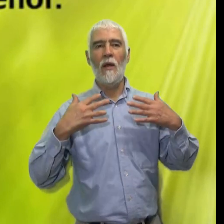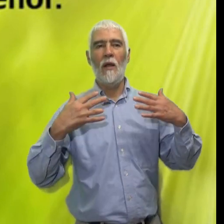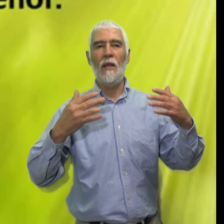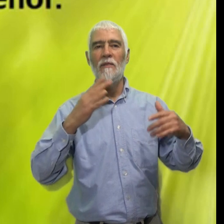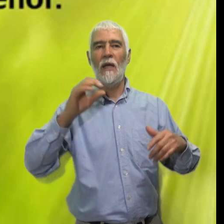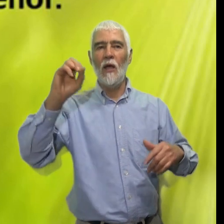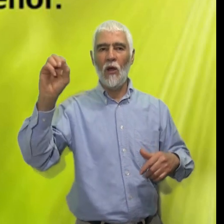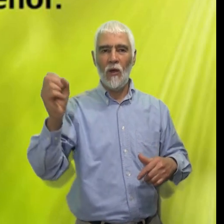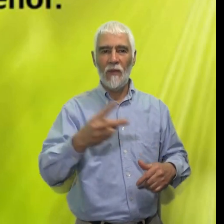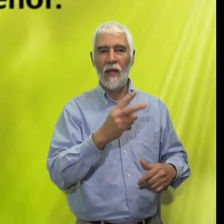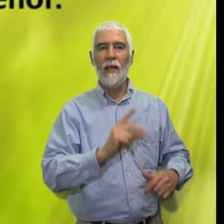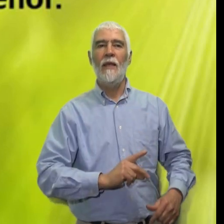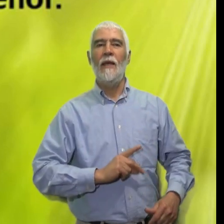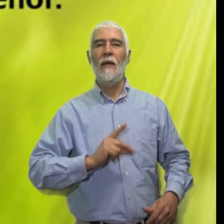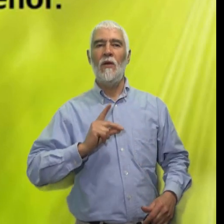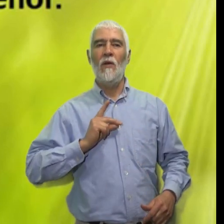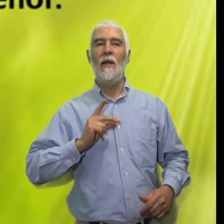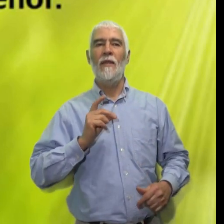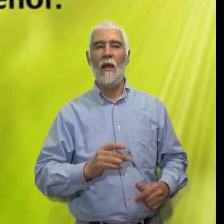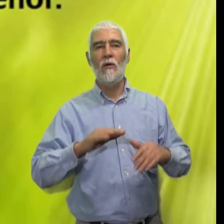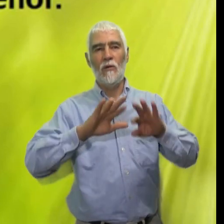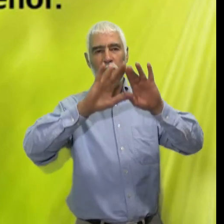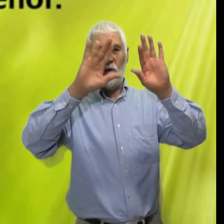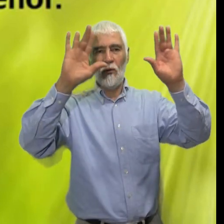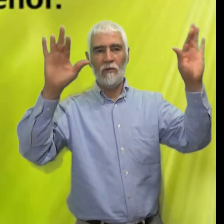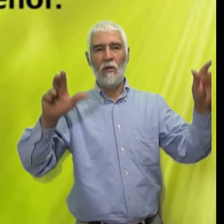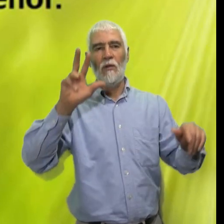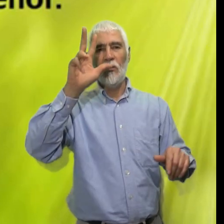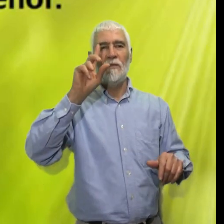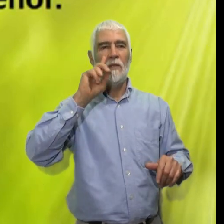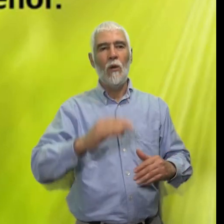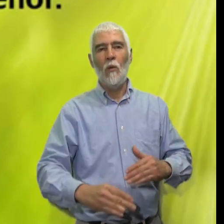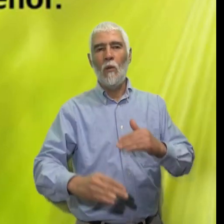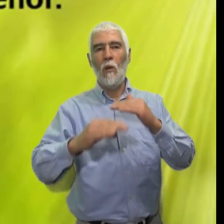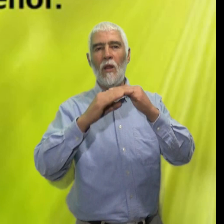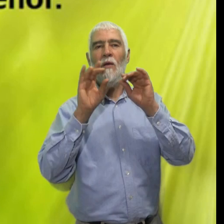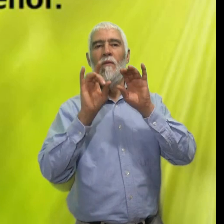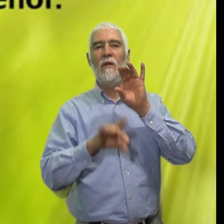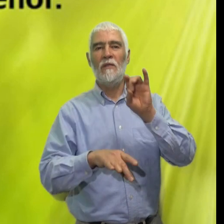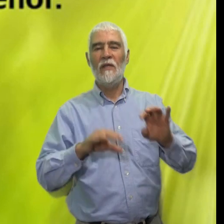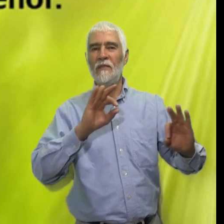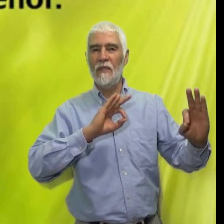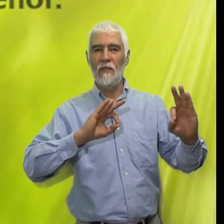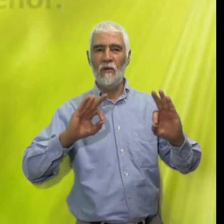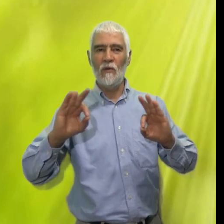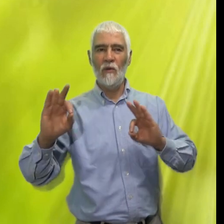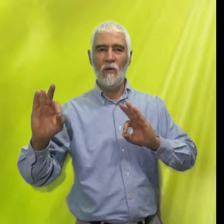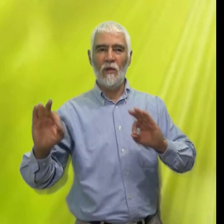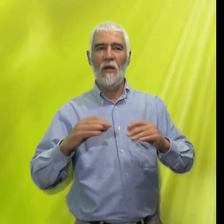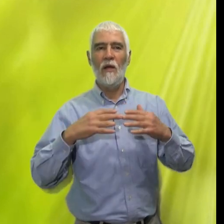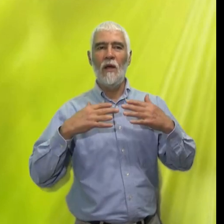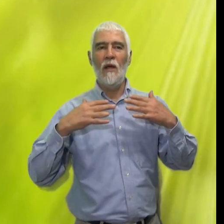Grande Jehová, y digno de gloria, Dios sin igual, bendito Señor.